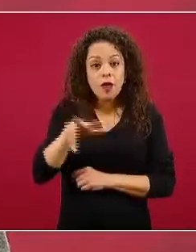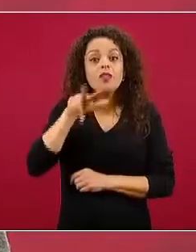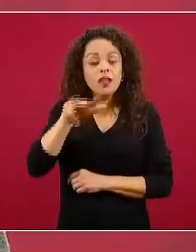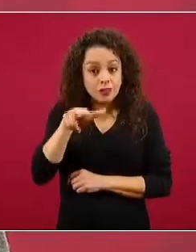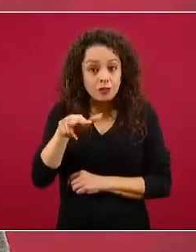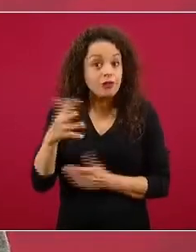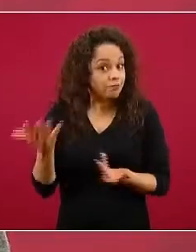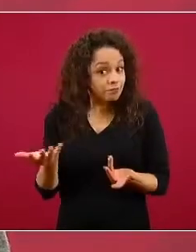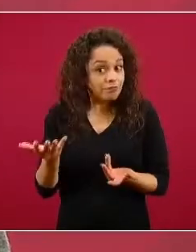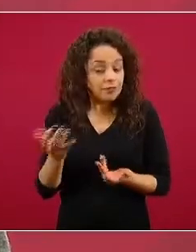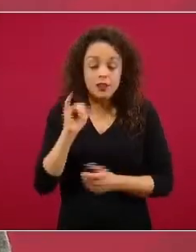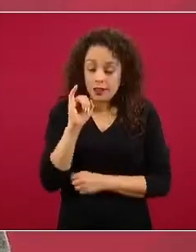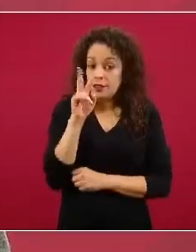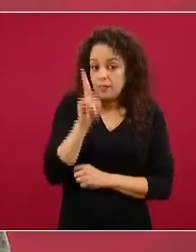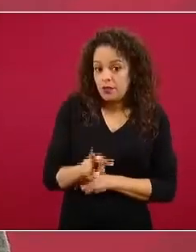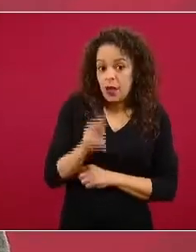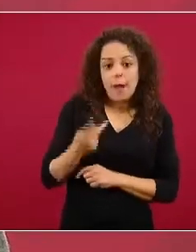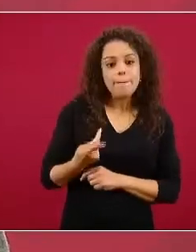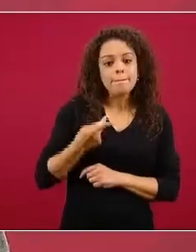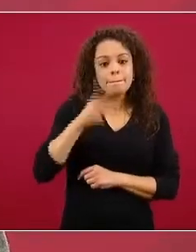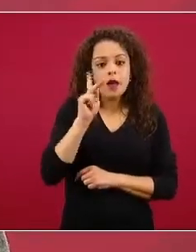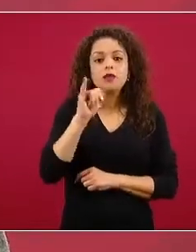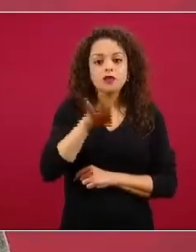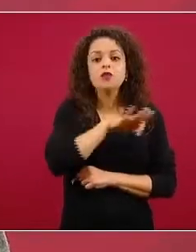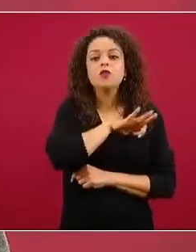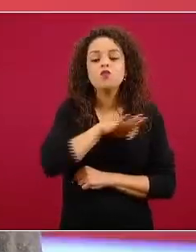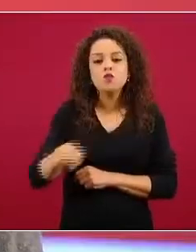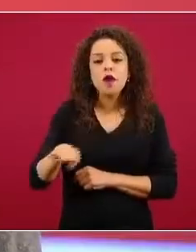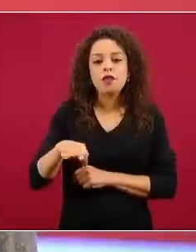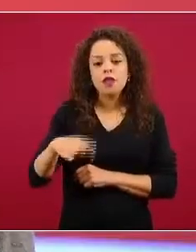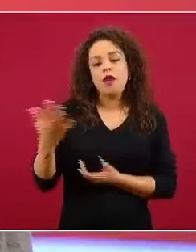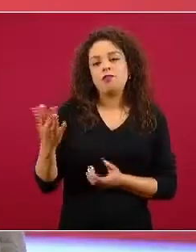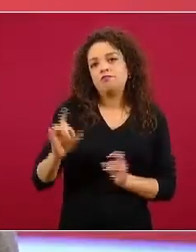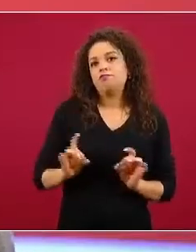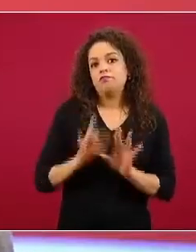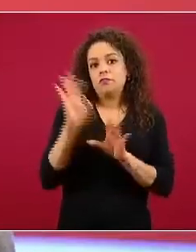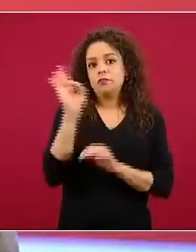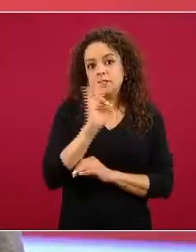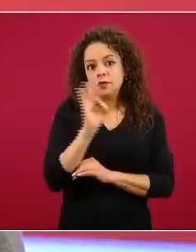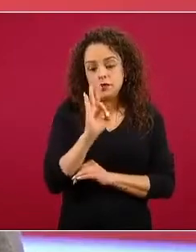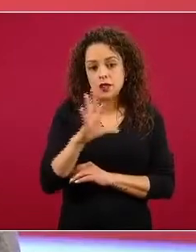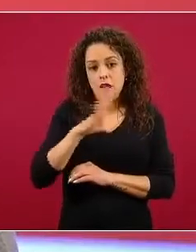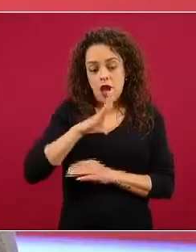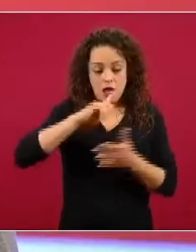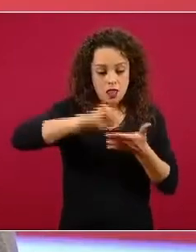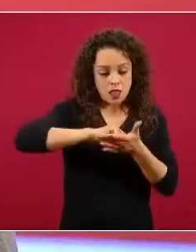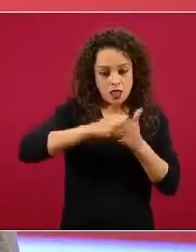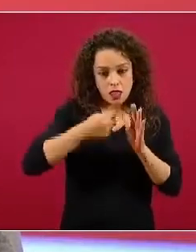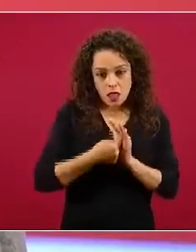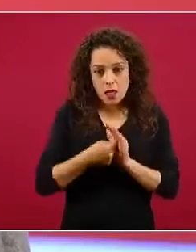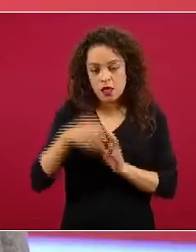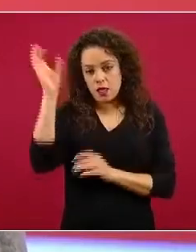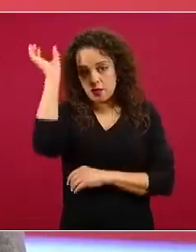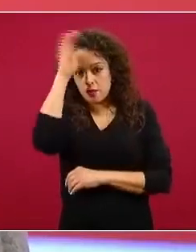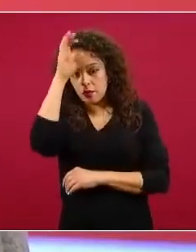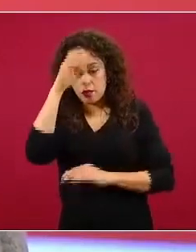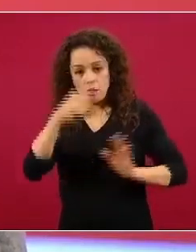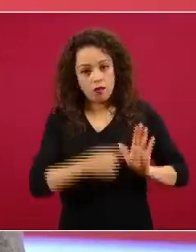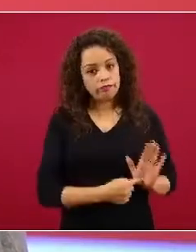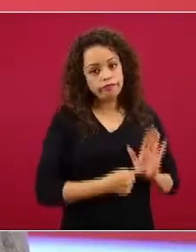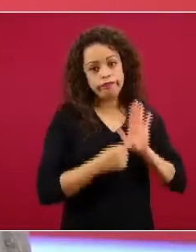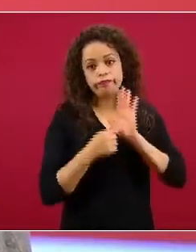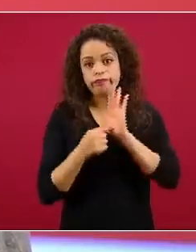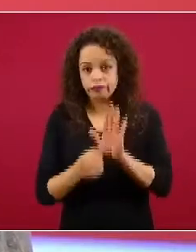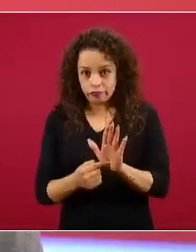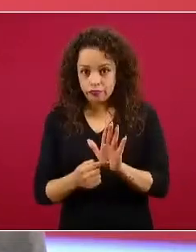sí, ciertamente lo que se puede predecir, lo que se puede esperar con una base técnica, con una base científica,